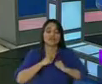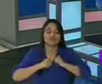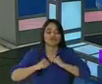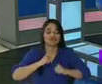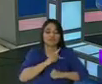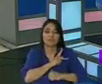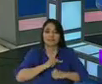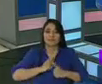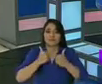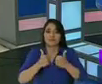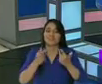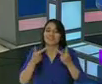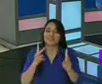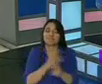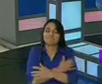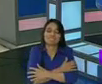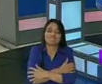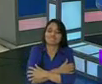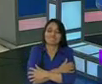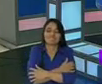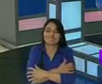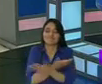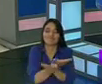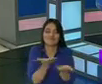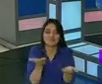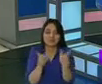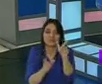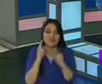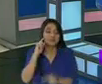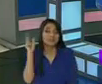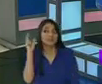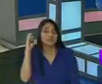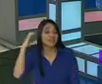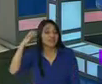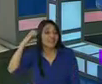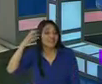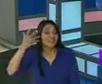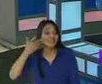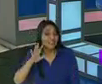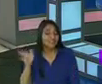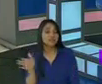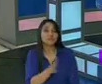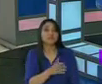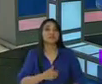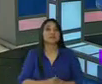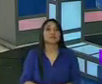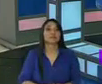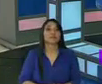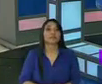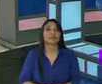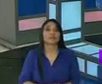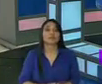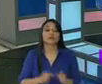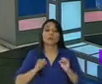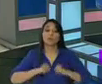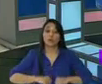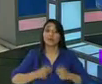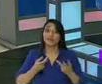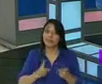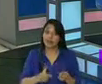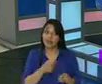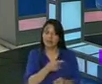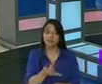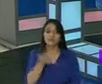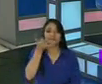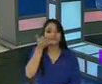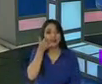siempre, mandándoles un fuerte abrazo a todos ustedes, nuestros queridos radioescuchas, y también poniendo a ustedes a disposición nuestras líneas de teléfonos,